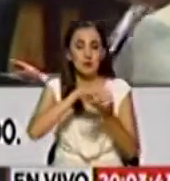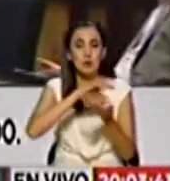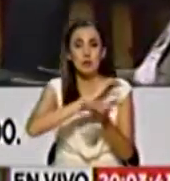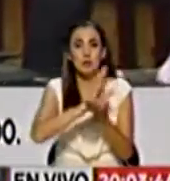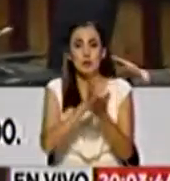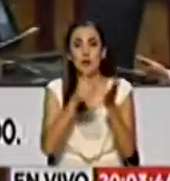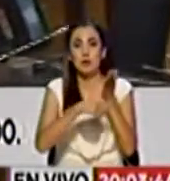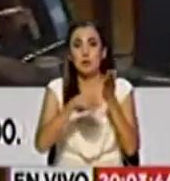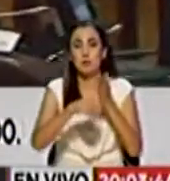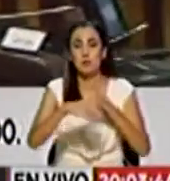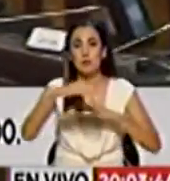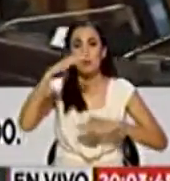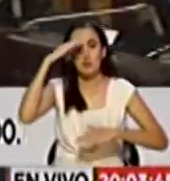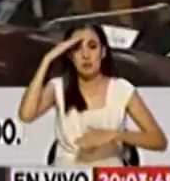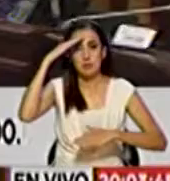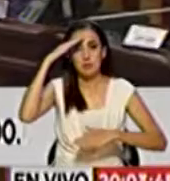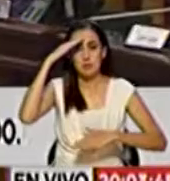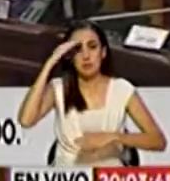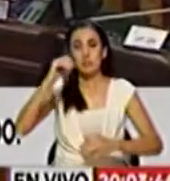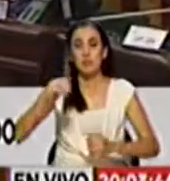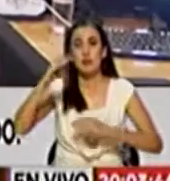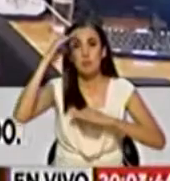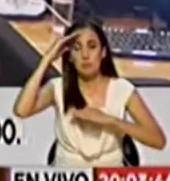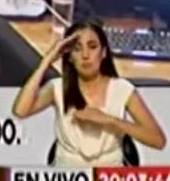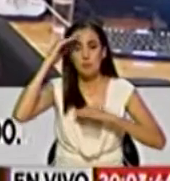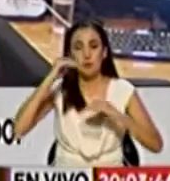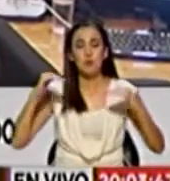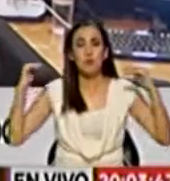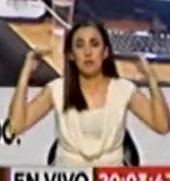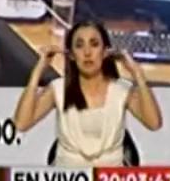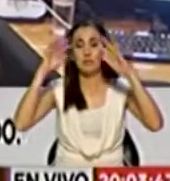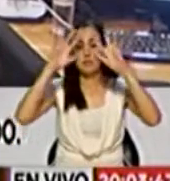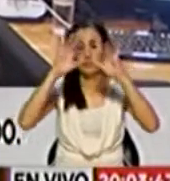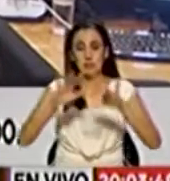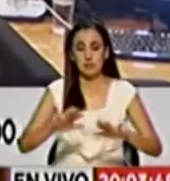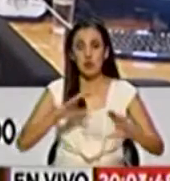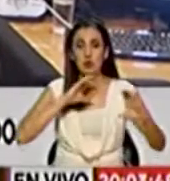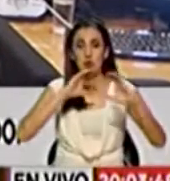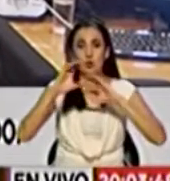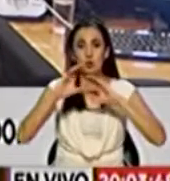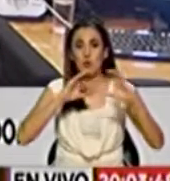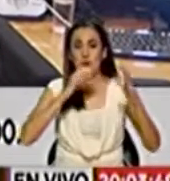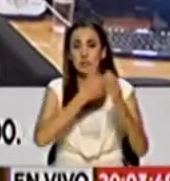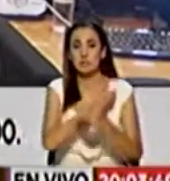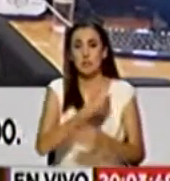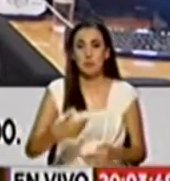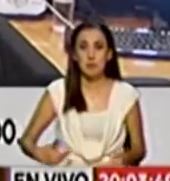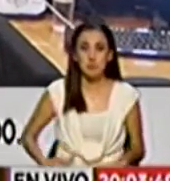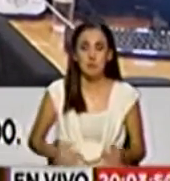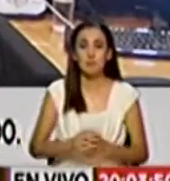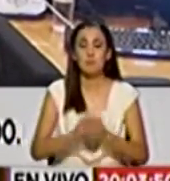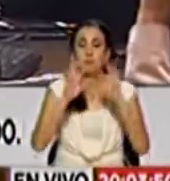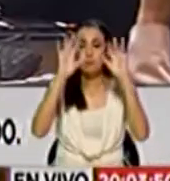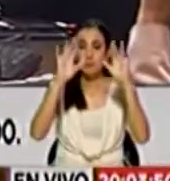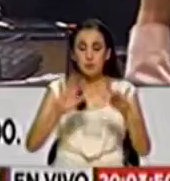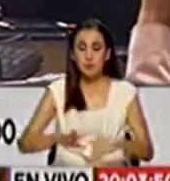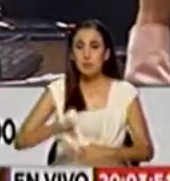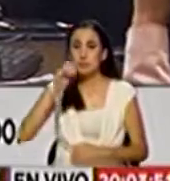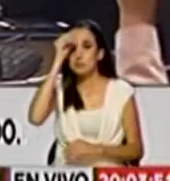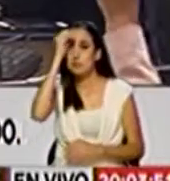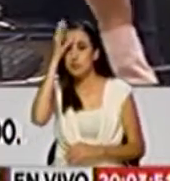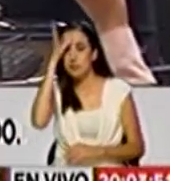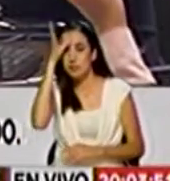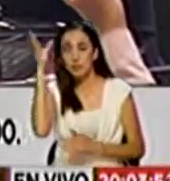la ministra del Interior, el comandante de la Policía, el secretario general de Comunicación de la Presidencia, el secretario de Inteligencia y el